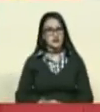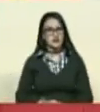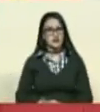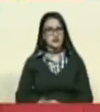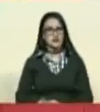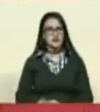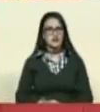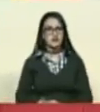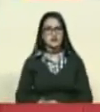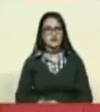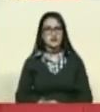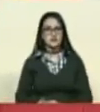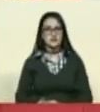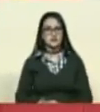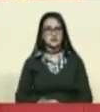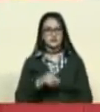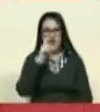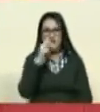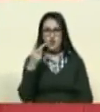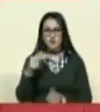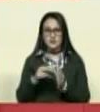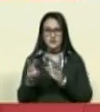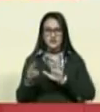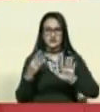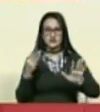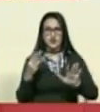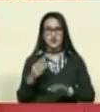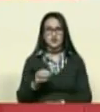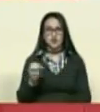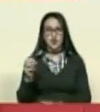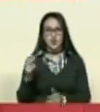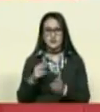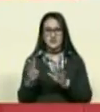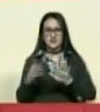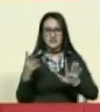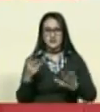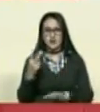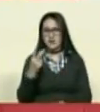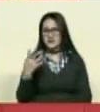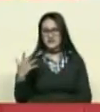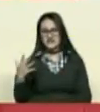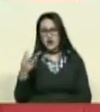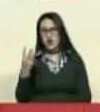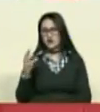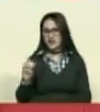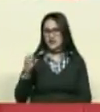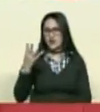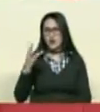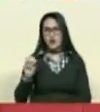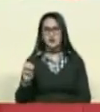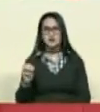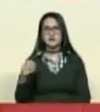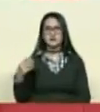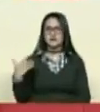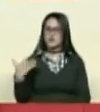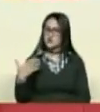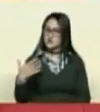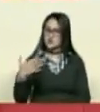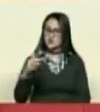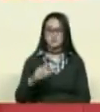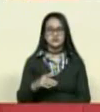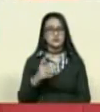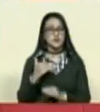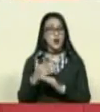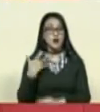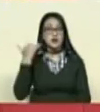Unión Cívico-Militar en el año 2018, 19, 20, 25, 30, 40. Vamos, así como uno se